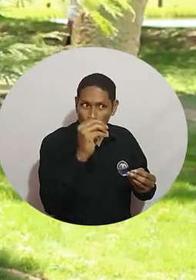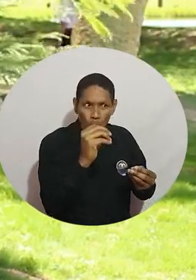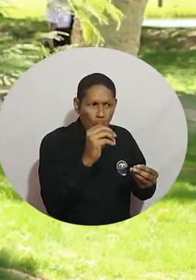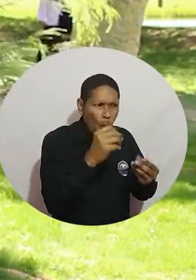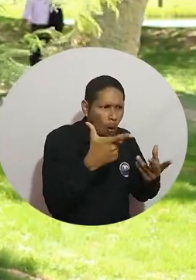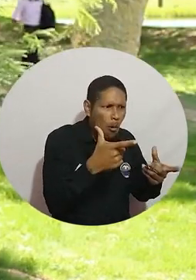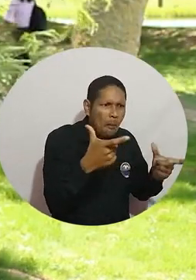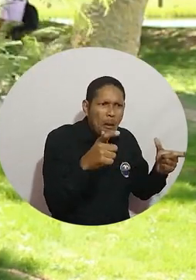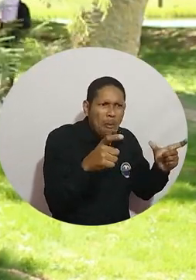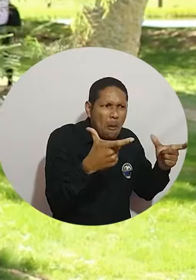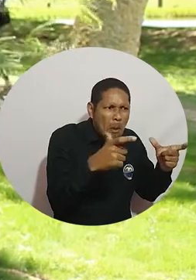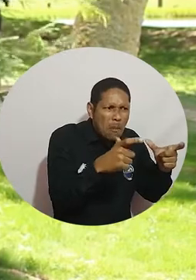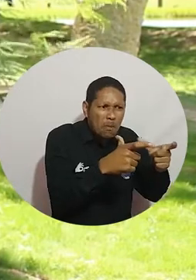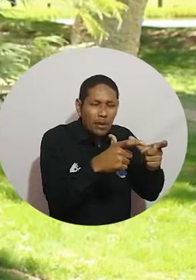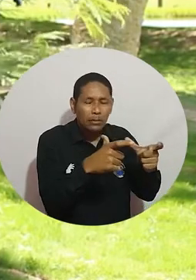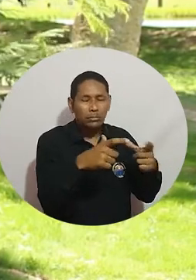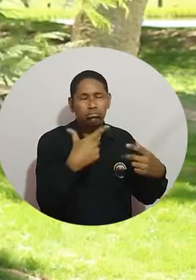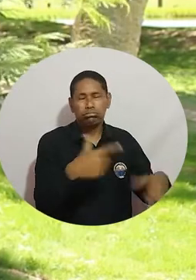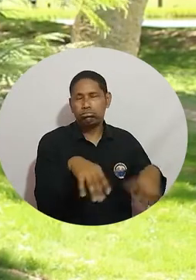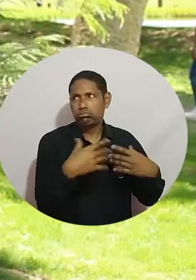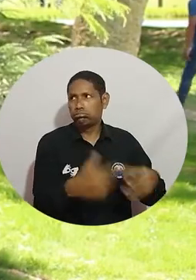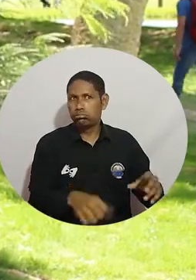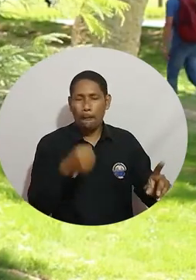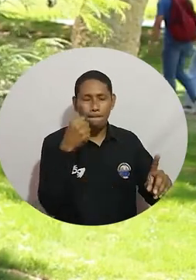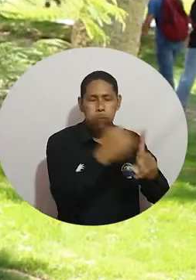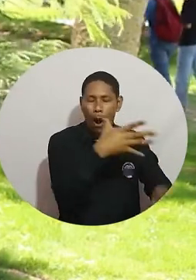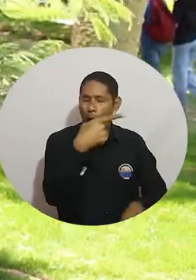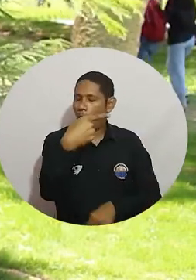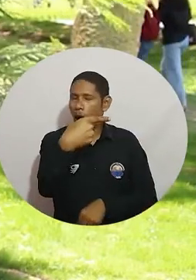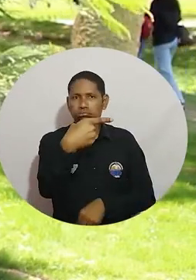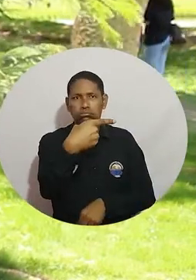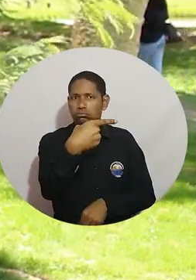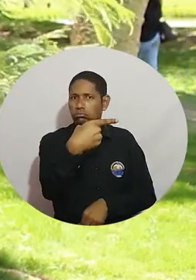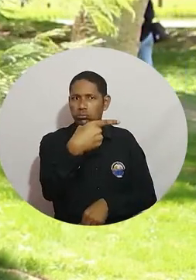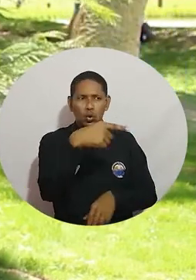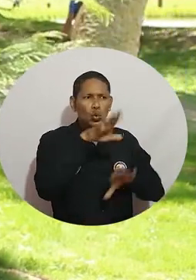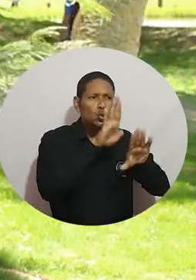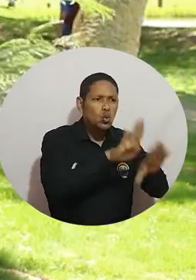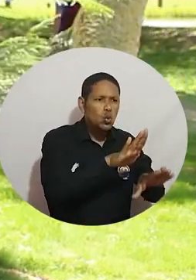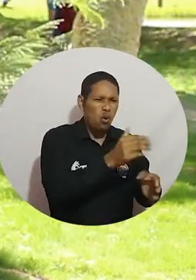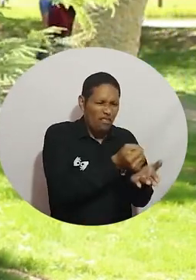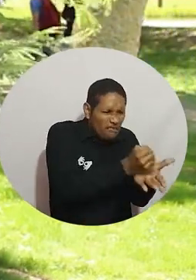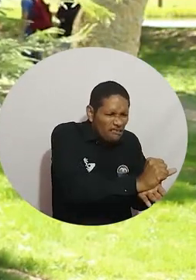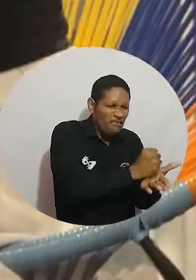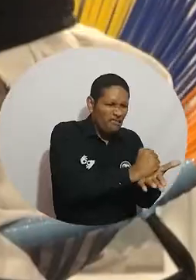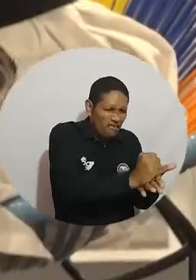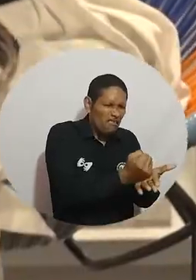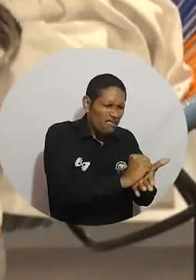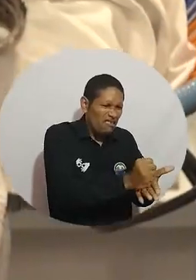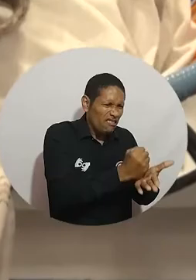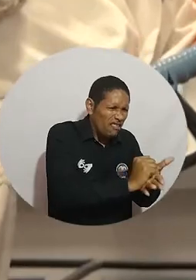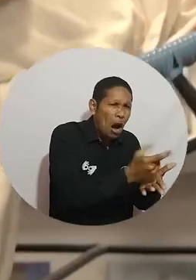afrodescendiente fue muy notable y eso tuvo un impacto negativo sobre el tratamiento médico.